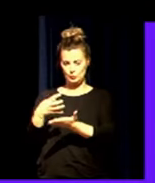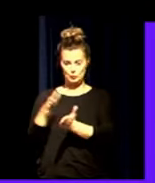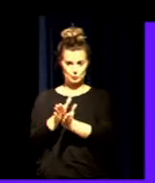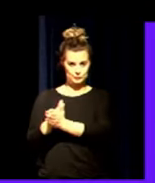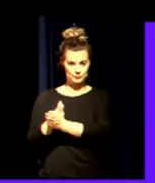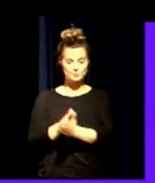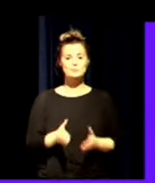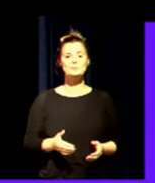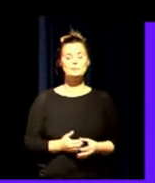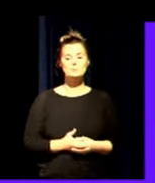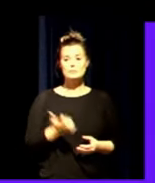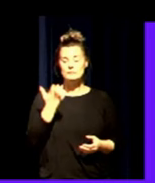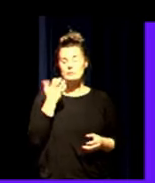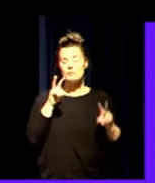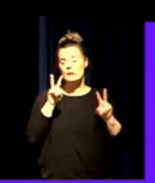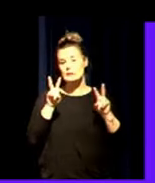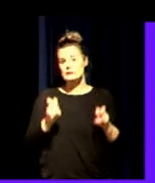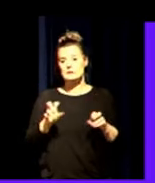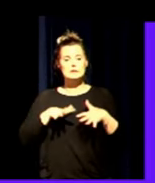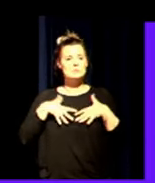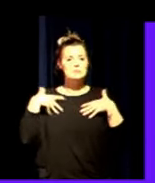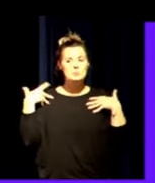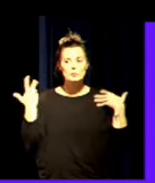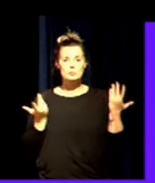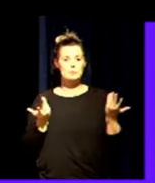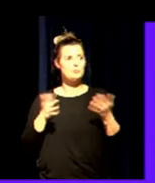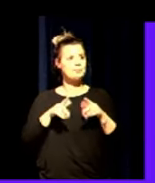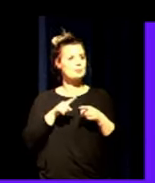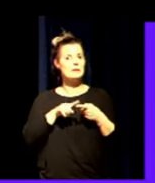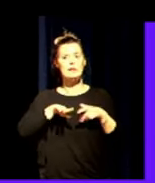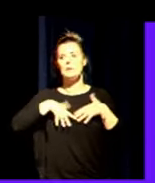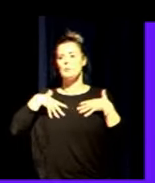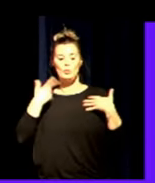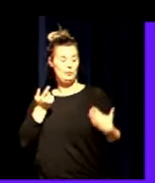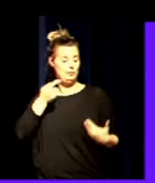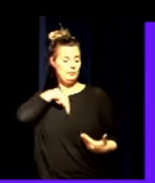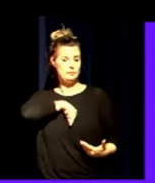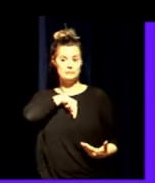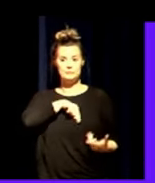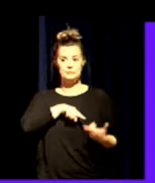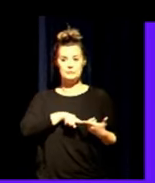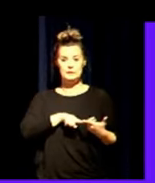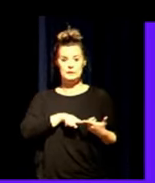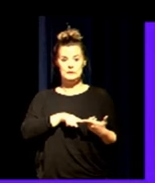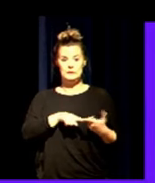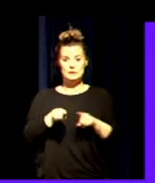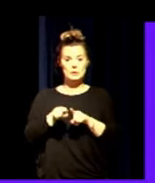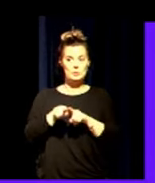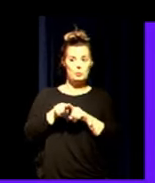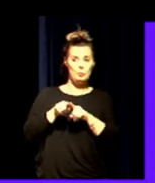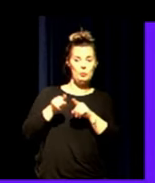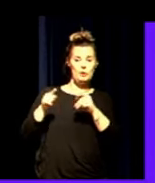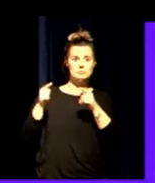punto de vista emocional, pues tanto las emociones morales con valencia positiva, con las que están arriba, como las de